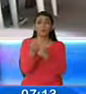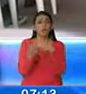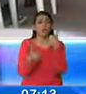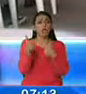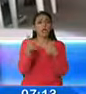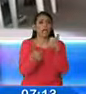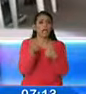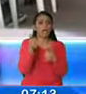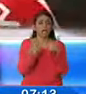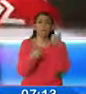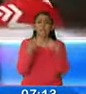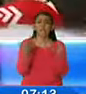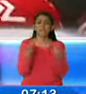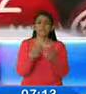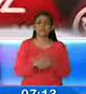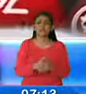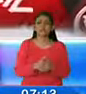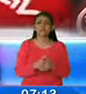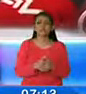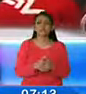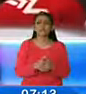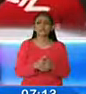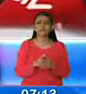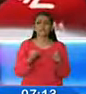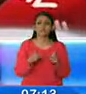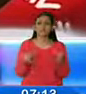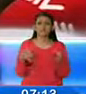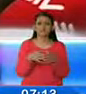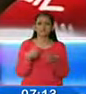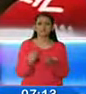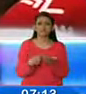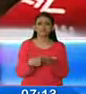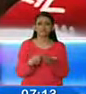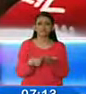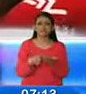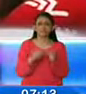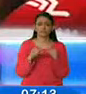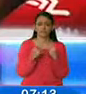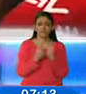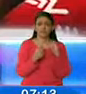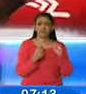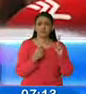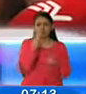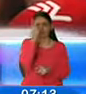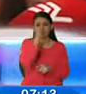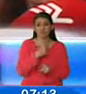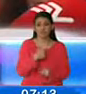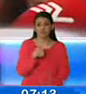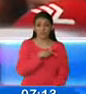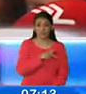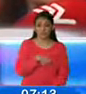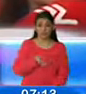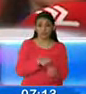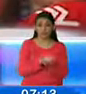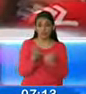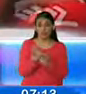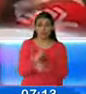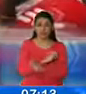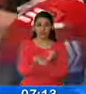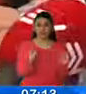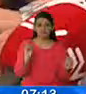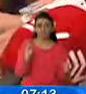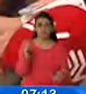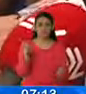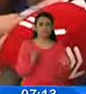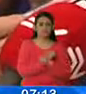a uno de los candidatos. Tenemos que reunirnos en el Acuerdo Nacional para tomar una decisión, yo personalmente a ninguno de los dos.